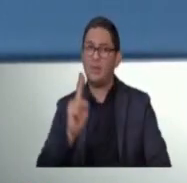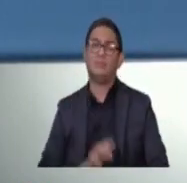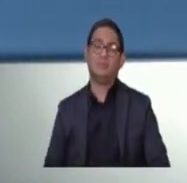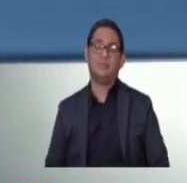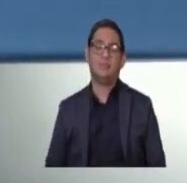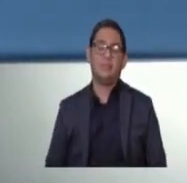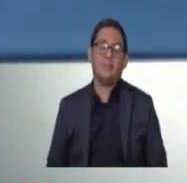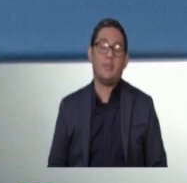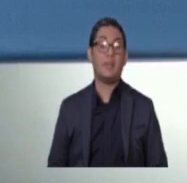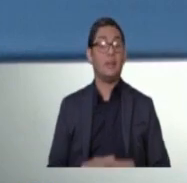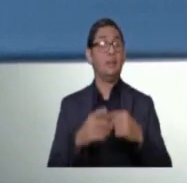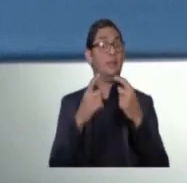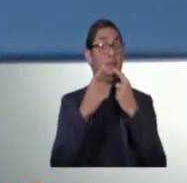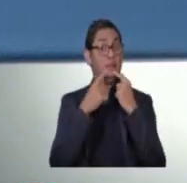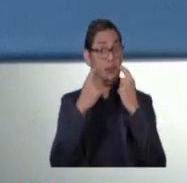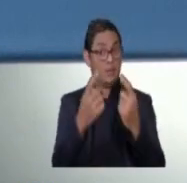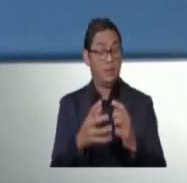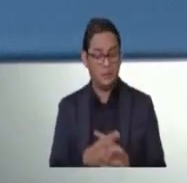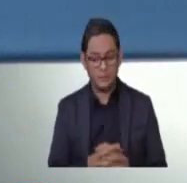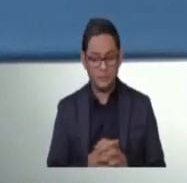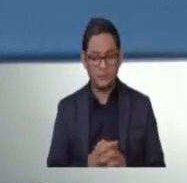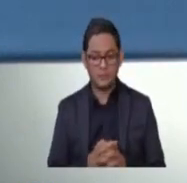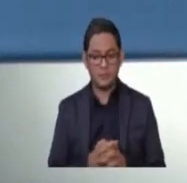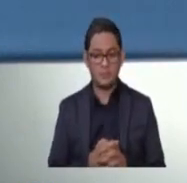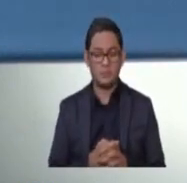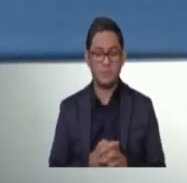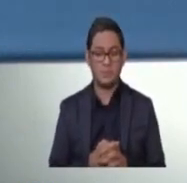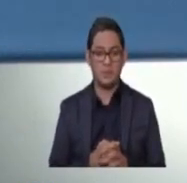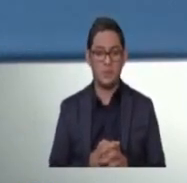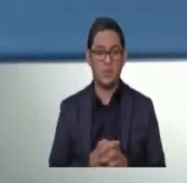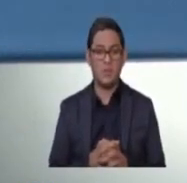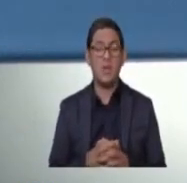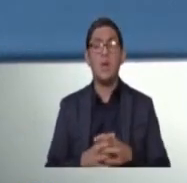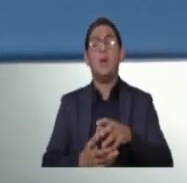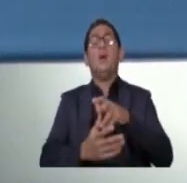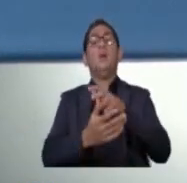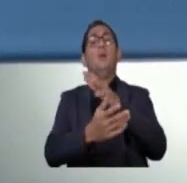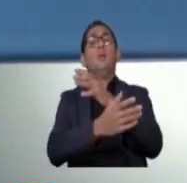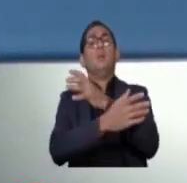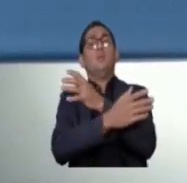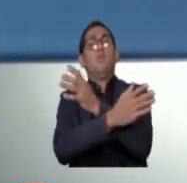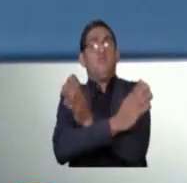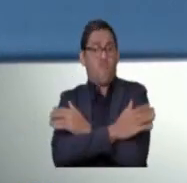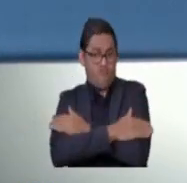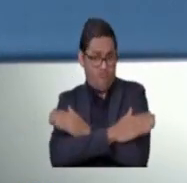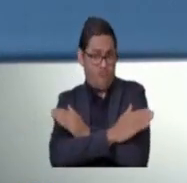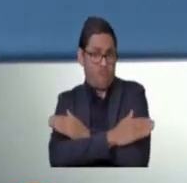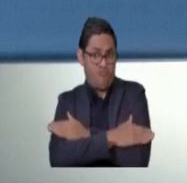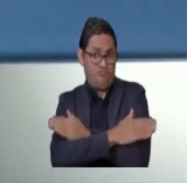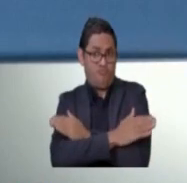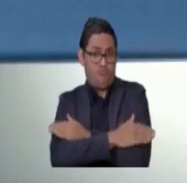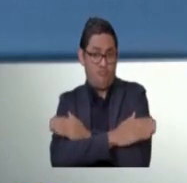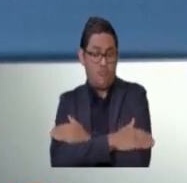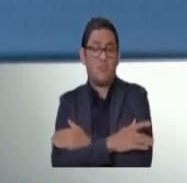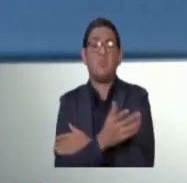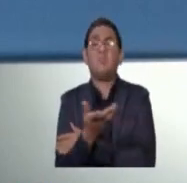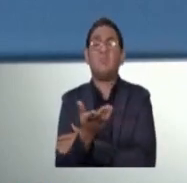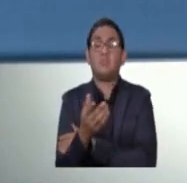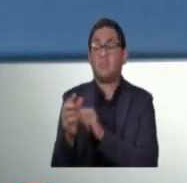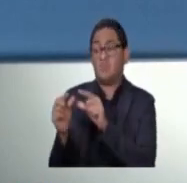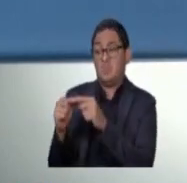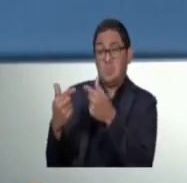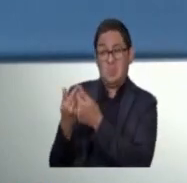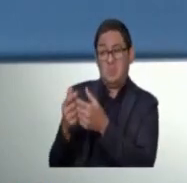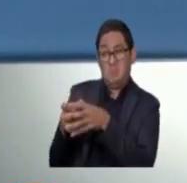queremos aprovechar también esta oportunidad para felicitar una vez más al equipo de epidemiología